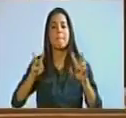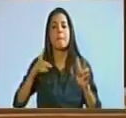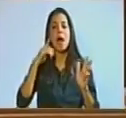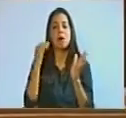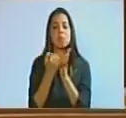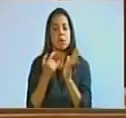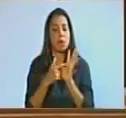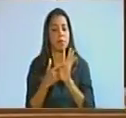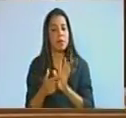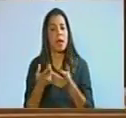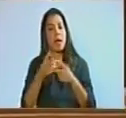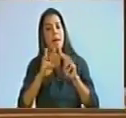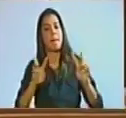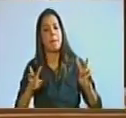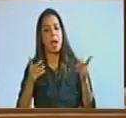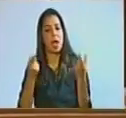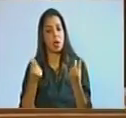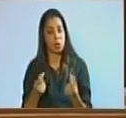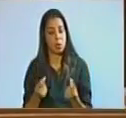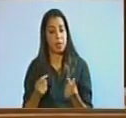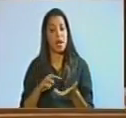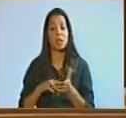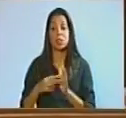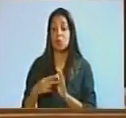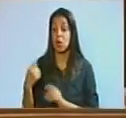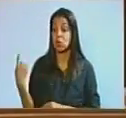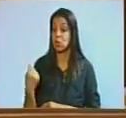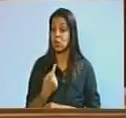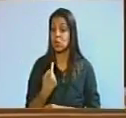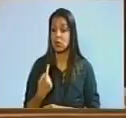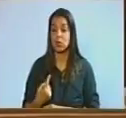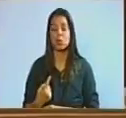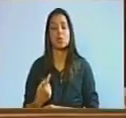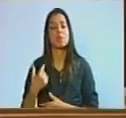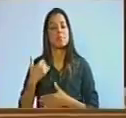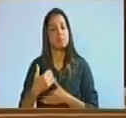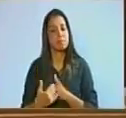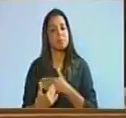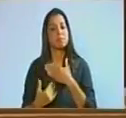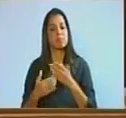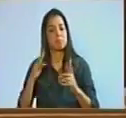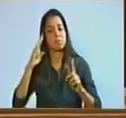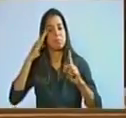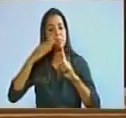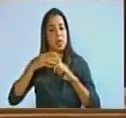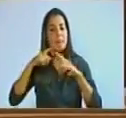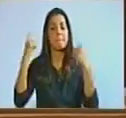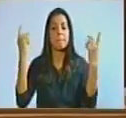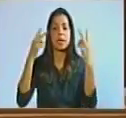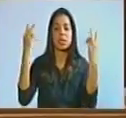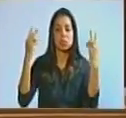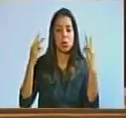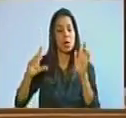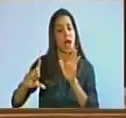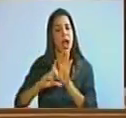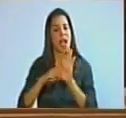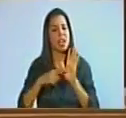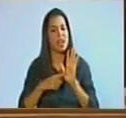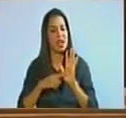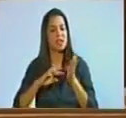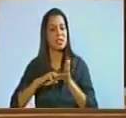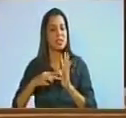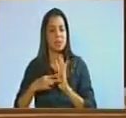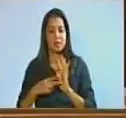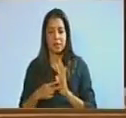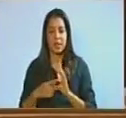paz política, la paz económica. Así que nosotros hemos marcado nuestro rumbo de victoria, y esta ley encamina también